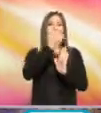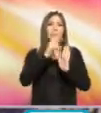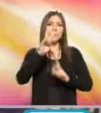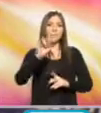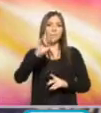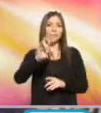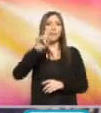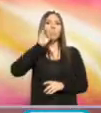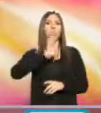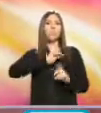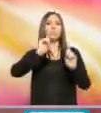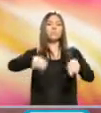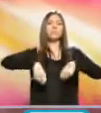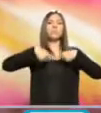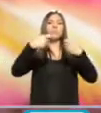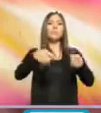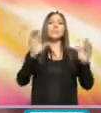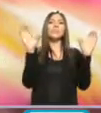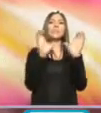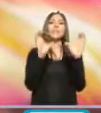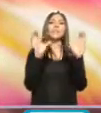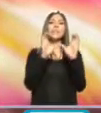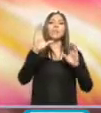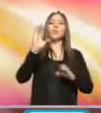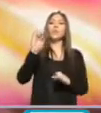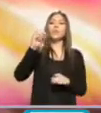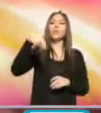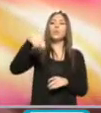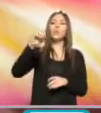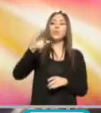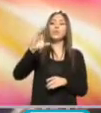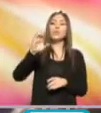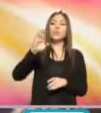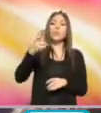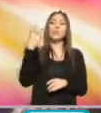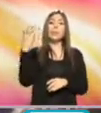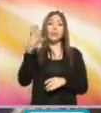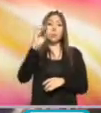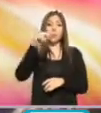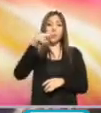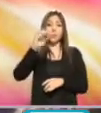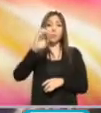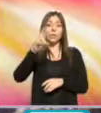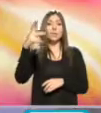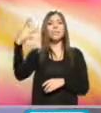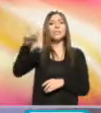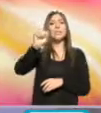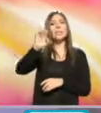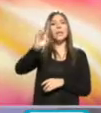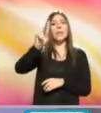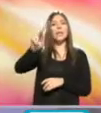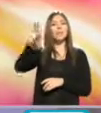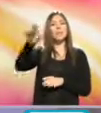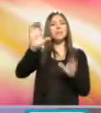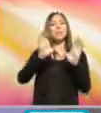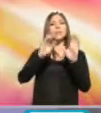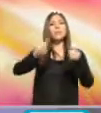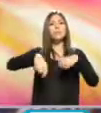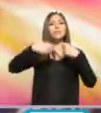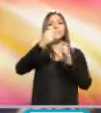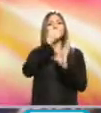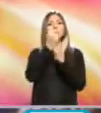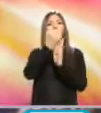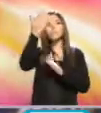opción de certificarse ante Conocer. Conocer es una parte de la SEP que certifica conocimientos y habilidades